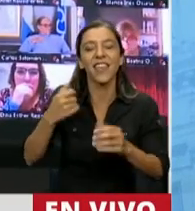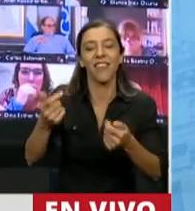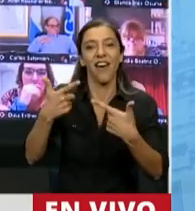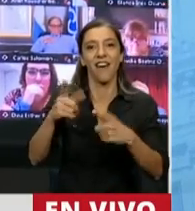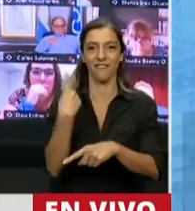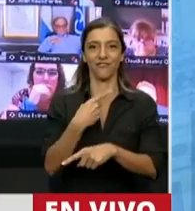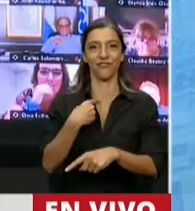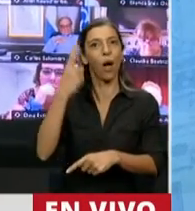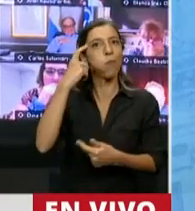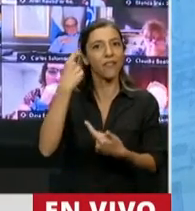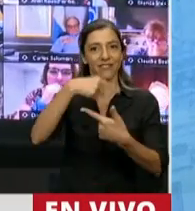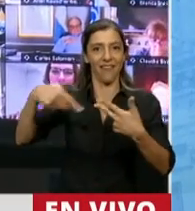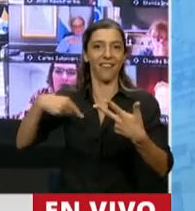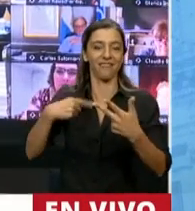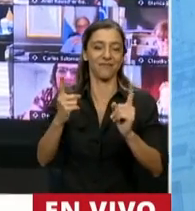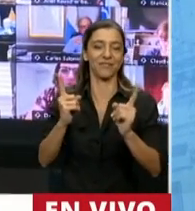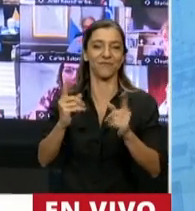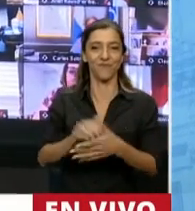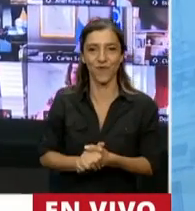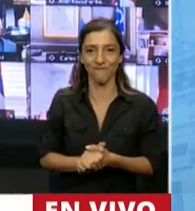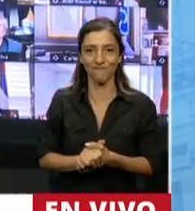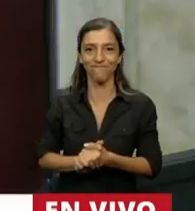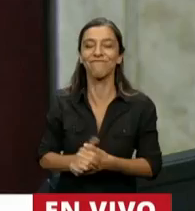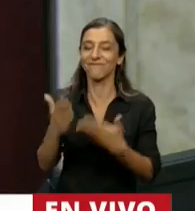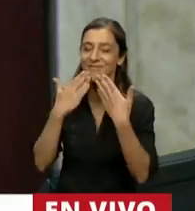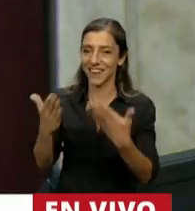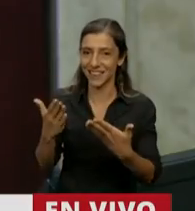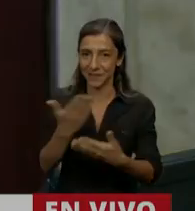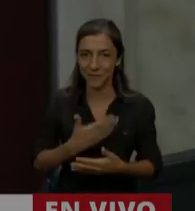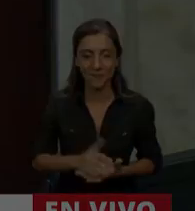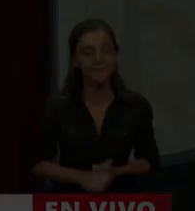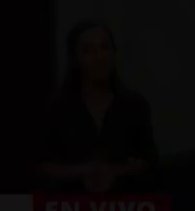Gracias, señora Presidenta. Gracias, diputado Ramón.